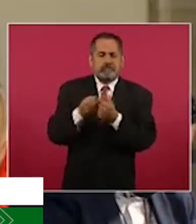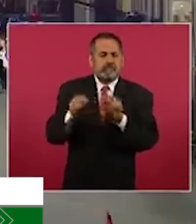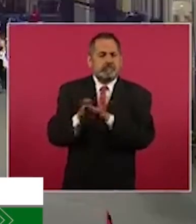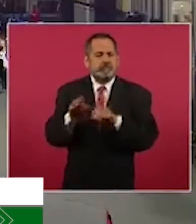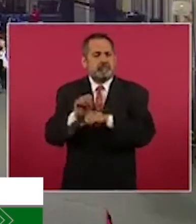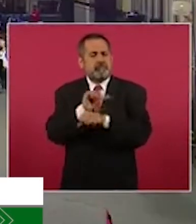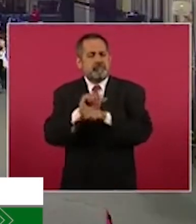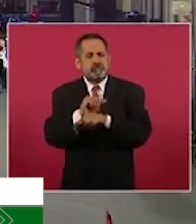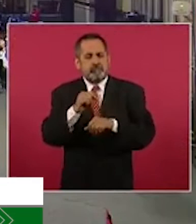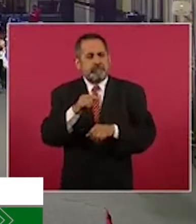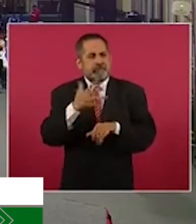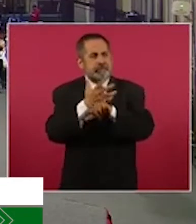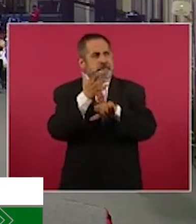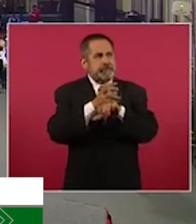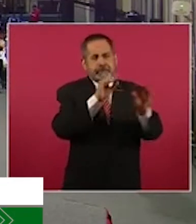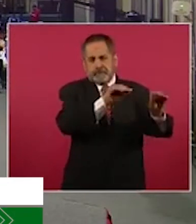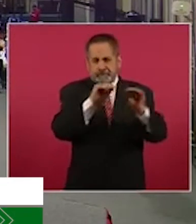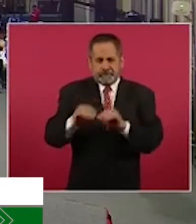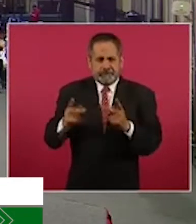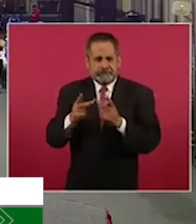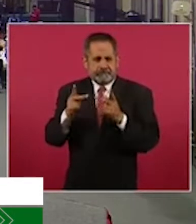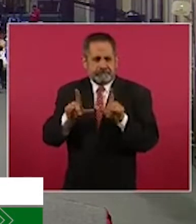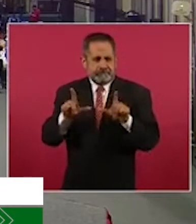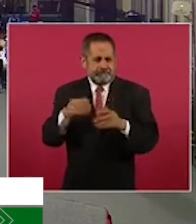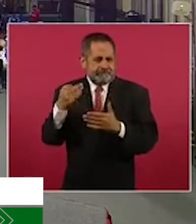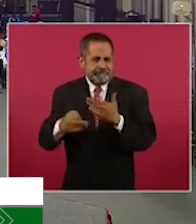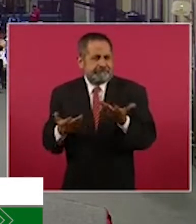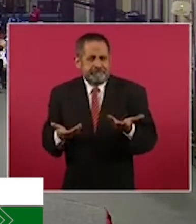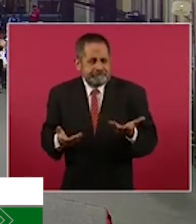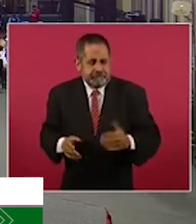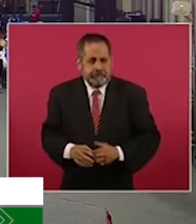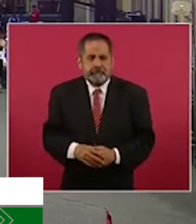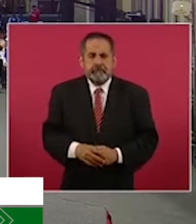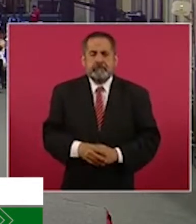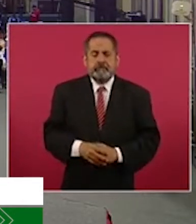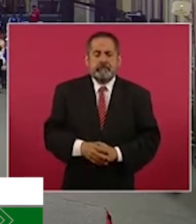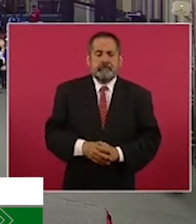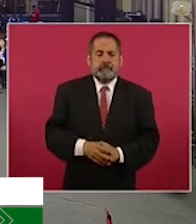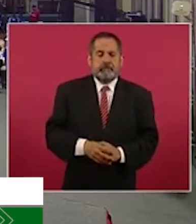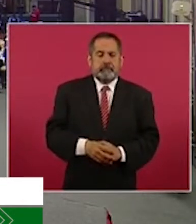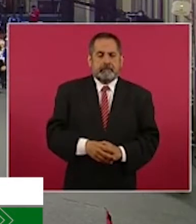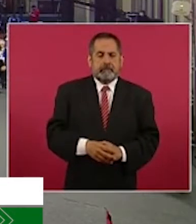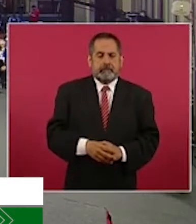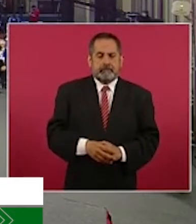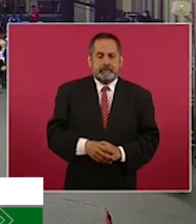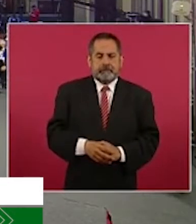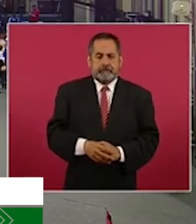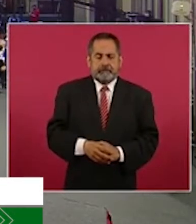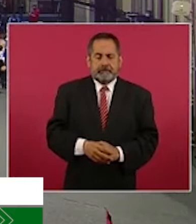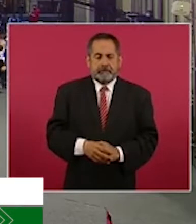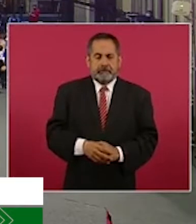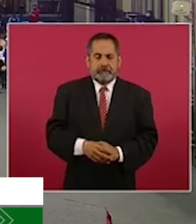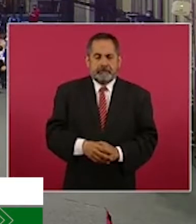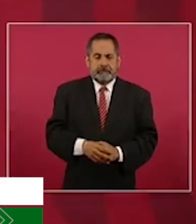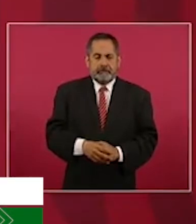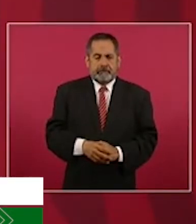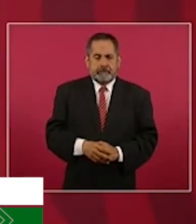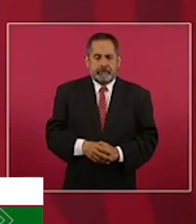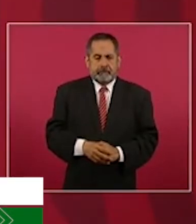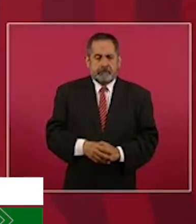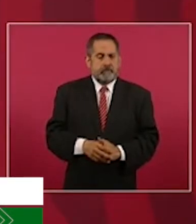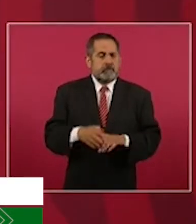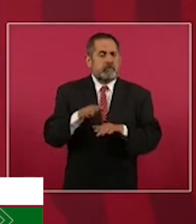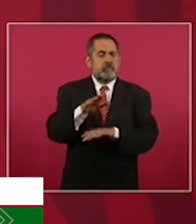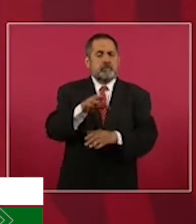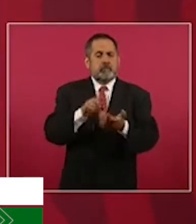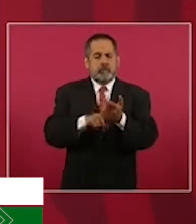generada por el crimen organizado pueda impedir que se instale alguna de las casillas para las elecciones del próximo domingo. Nosotros, sobre